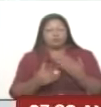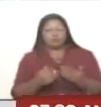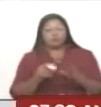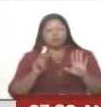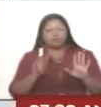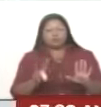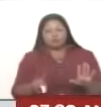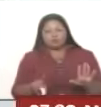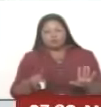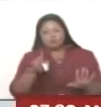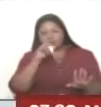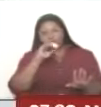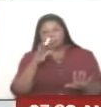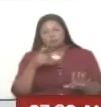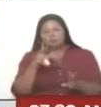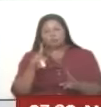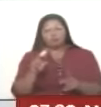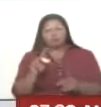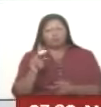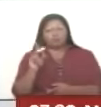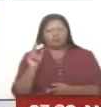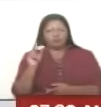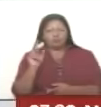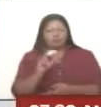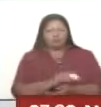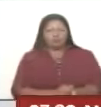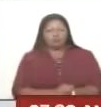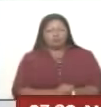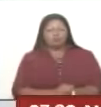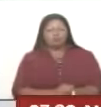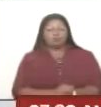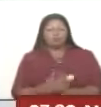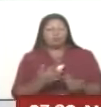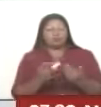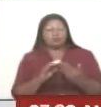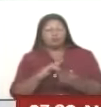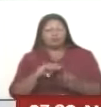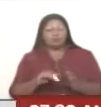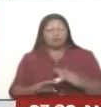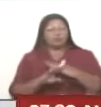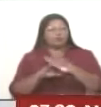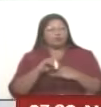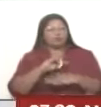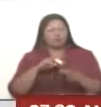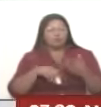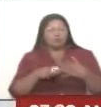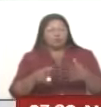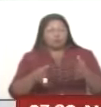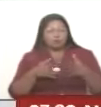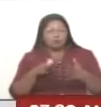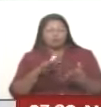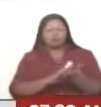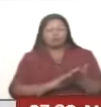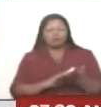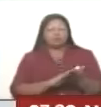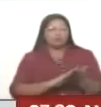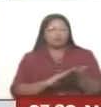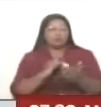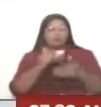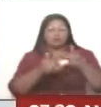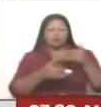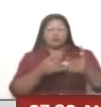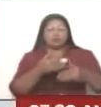6 años. Número uno. Y número dos, a pesar del bloqueo, nosotros hemos logrado recuperar